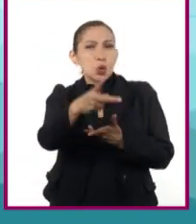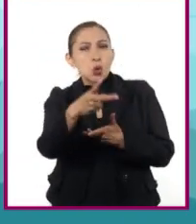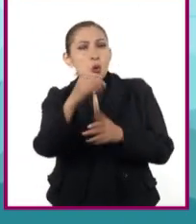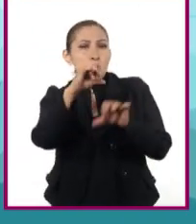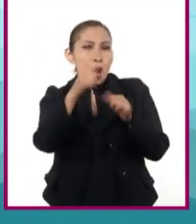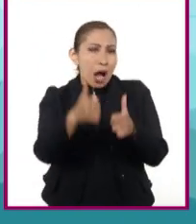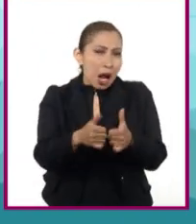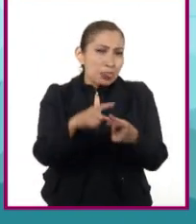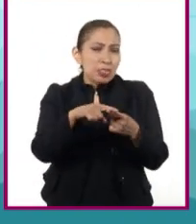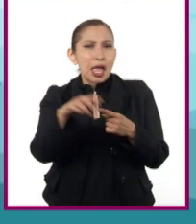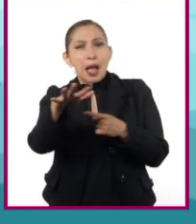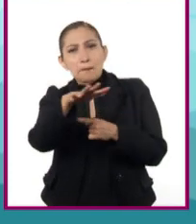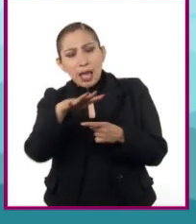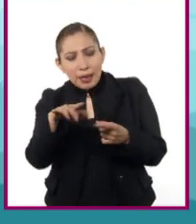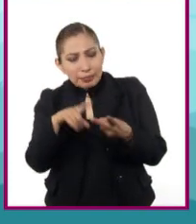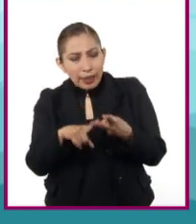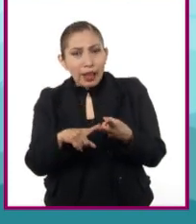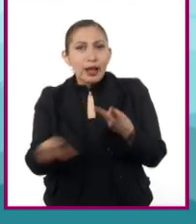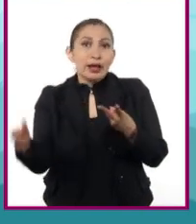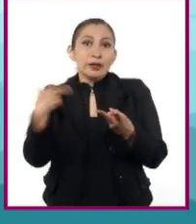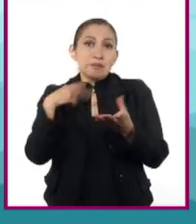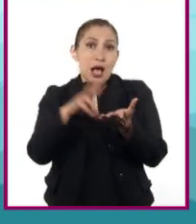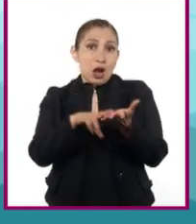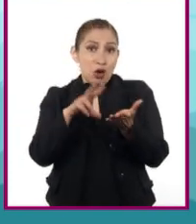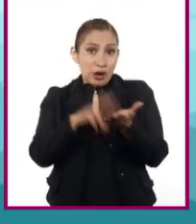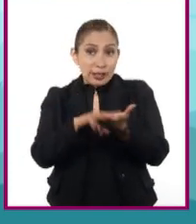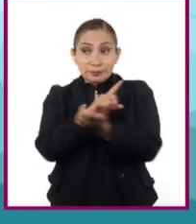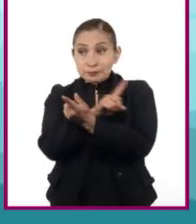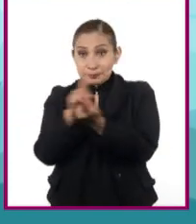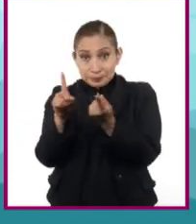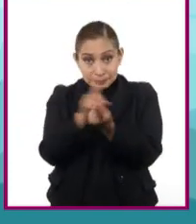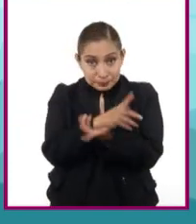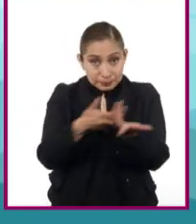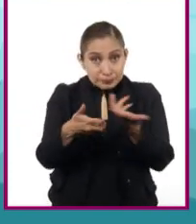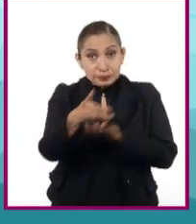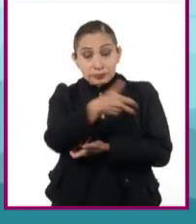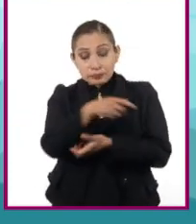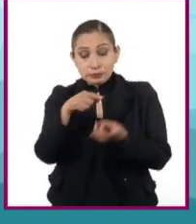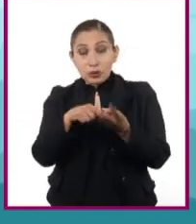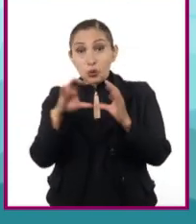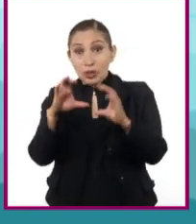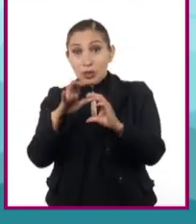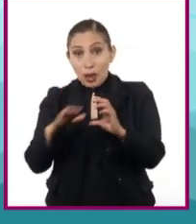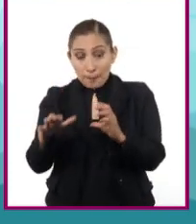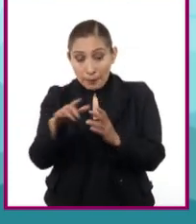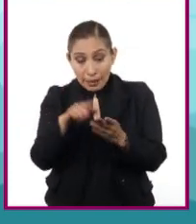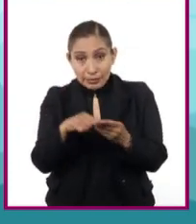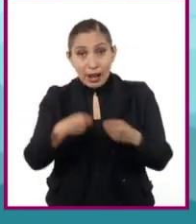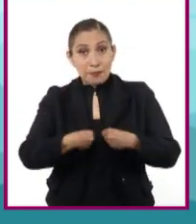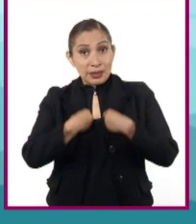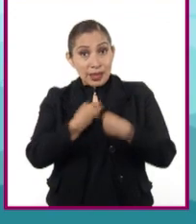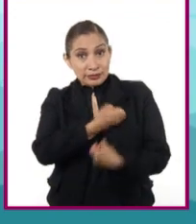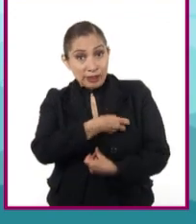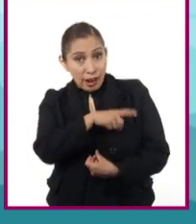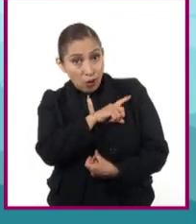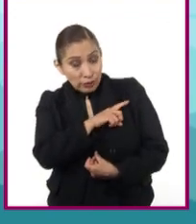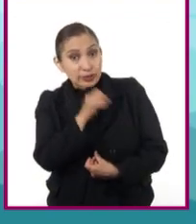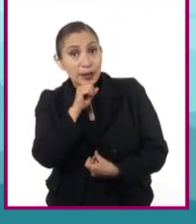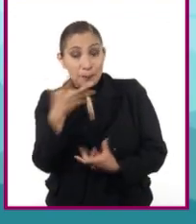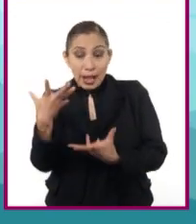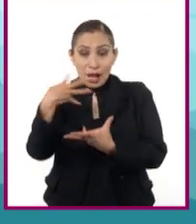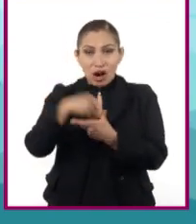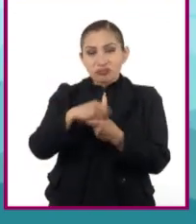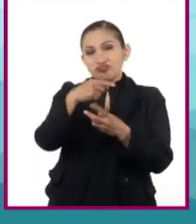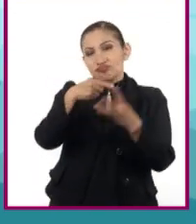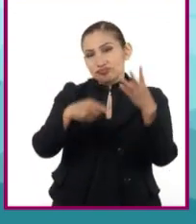el arte, el medio ambiente, los valores de convivencia, la sostenibilidad, la vida saludable y la